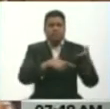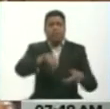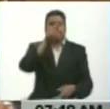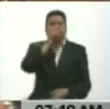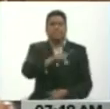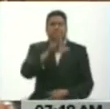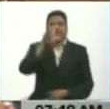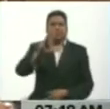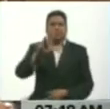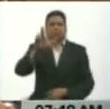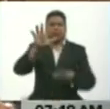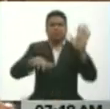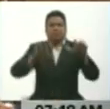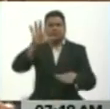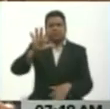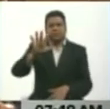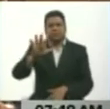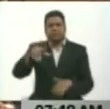1.300 notas.